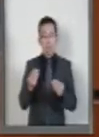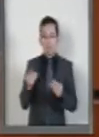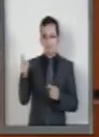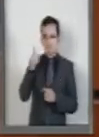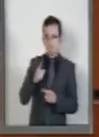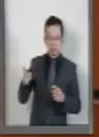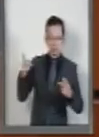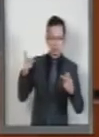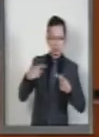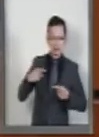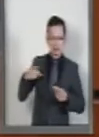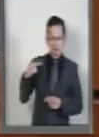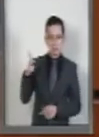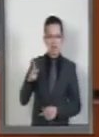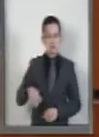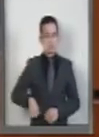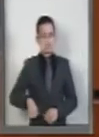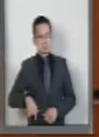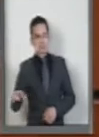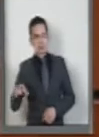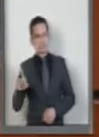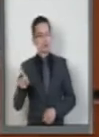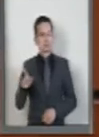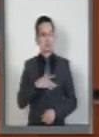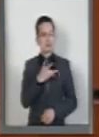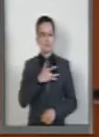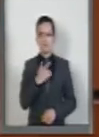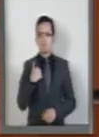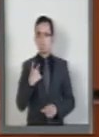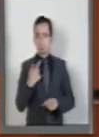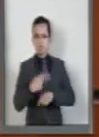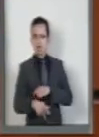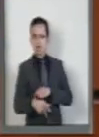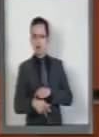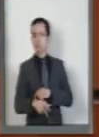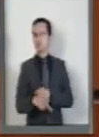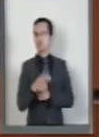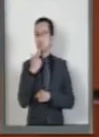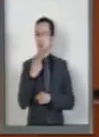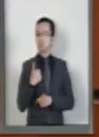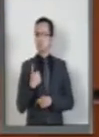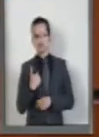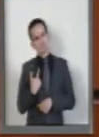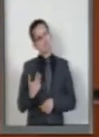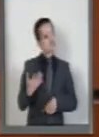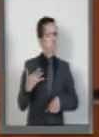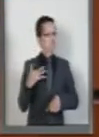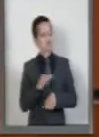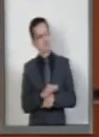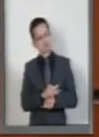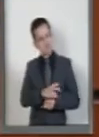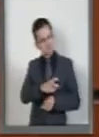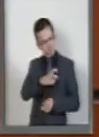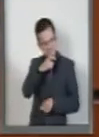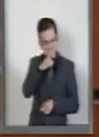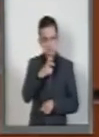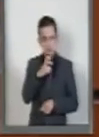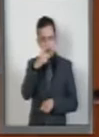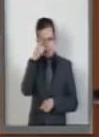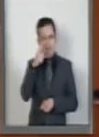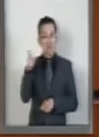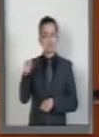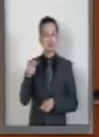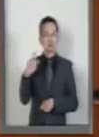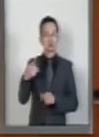sintieron amenazados y sacaron sus garras para defender sus cotos de poder, sus cotos de